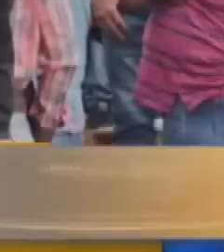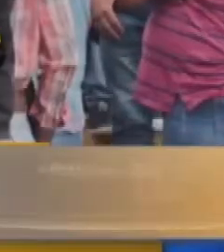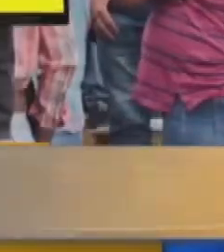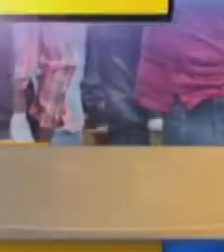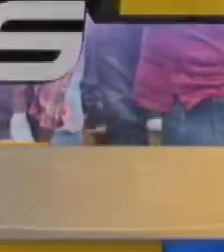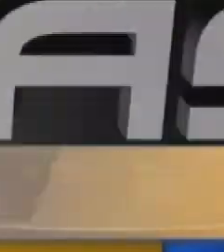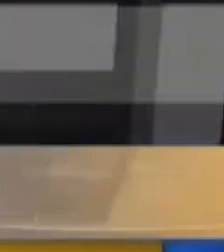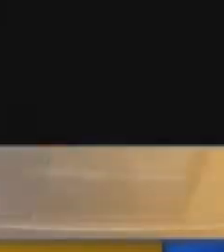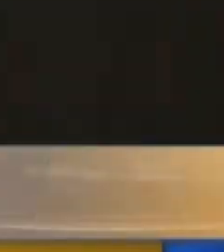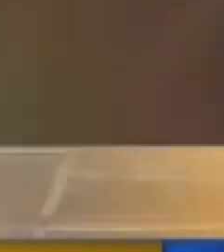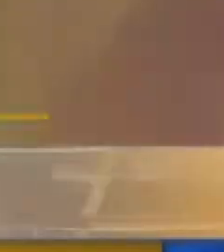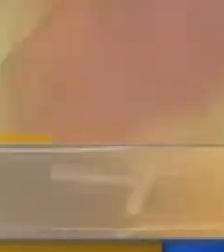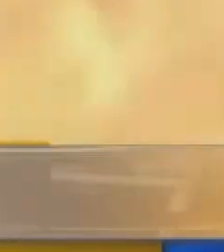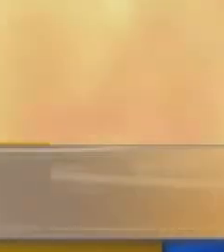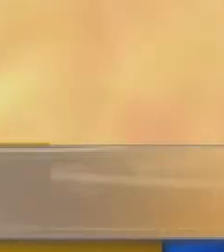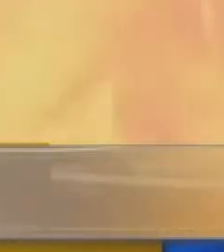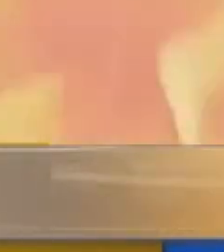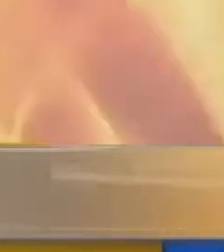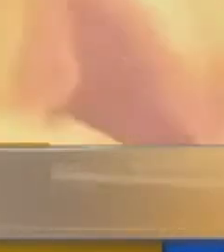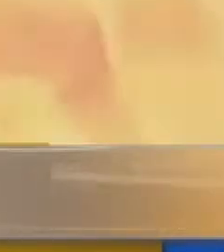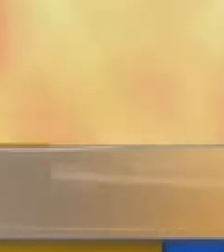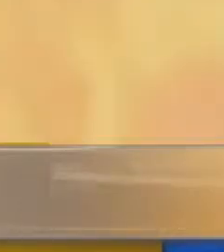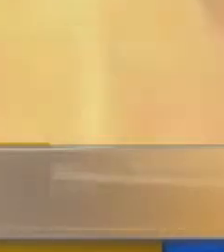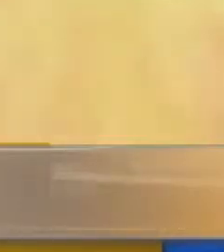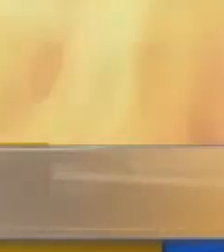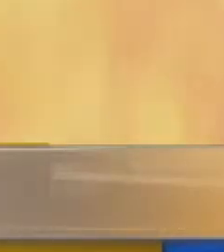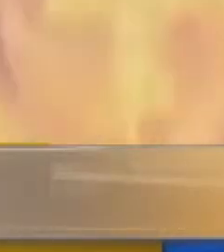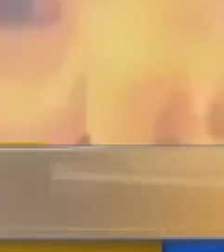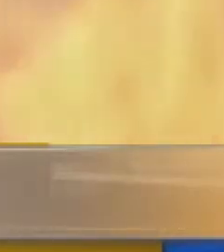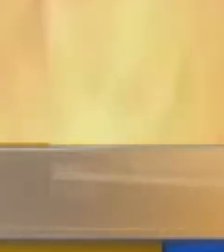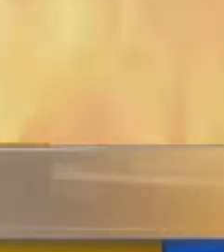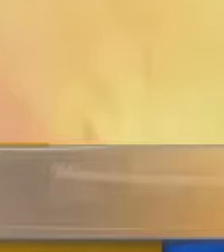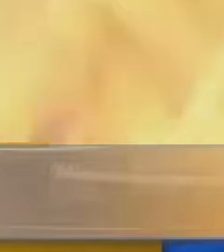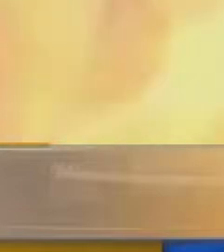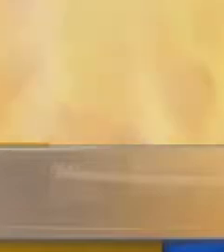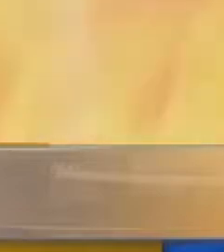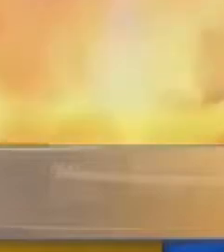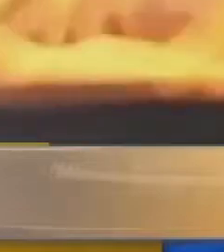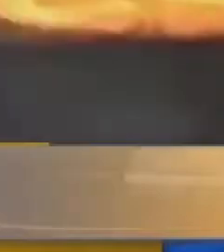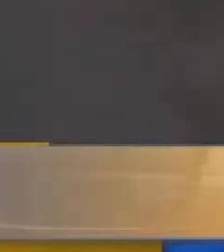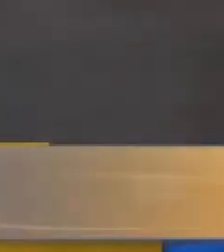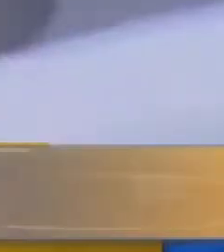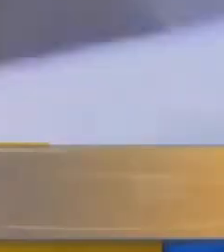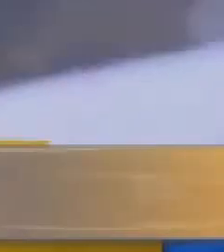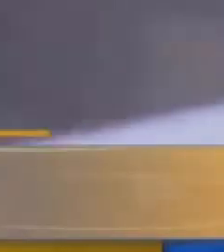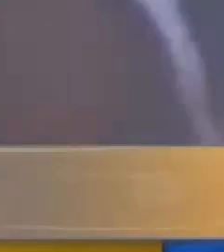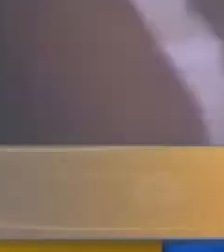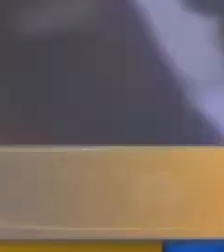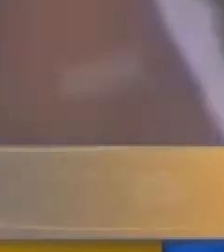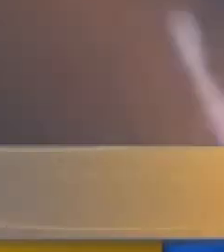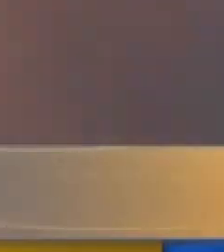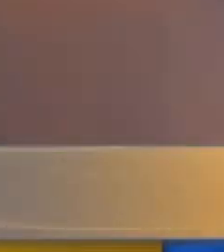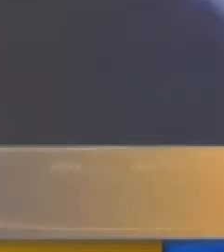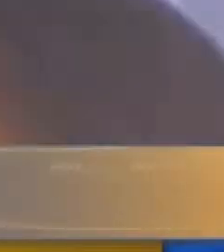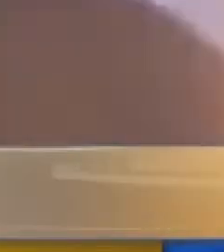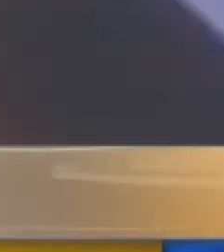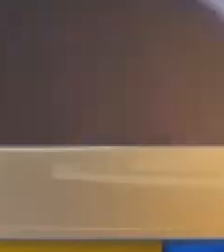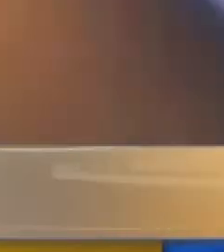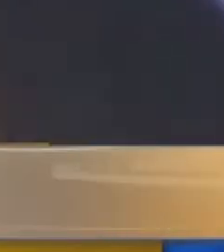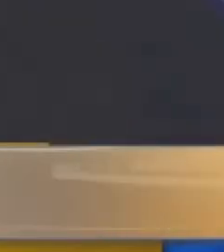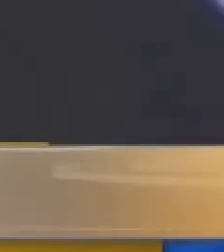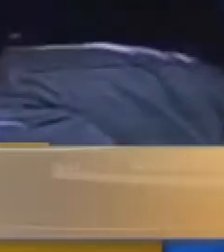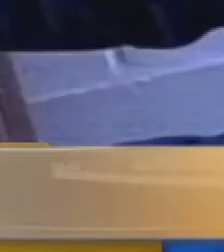sector. Secretaría de Medio Ambiente y Consejo Municipal para la Gestión del Riesgo de Desastres hacen recomendaciones a la ciudadanía en esta emisión para el